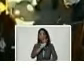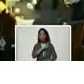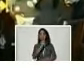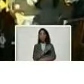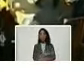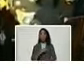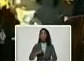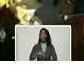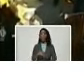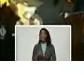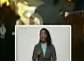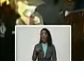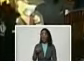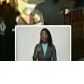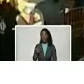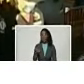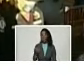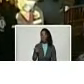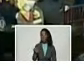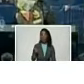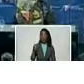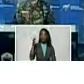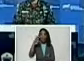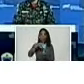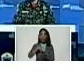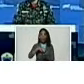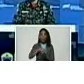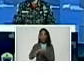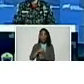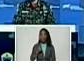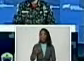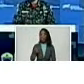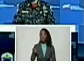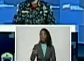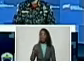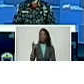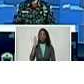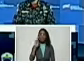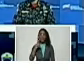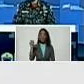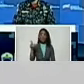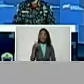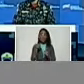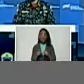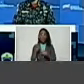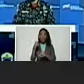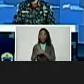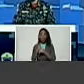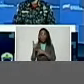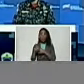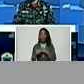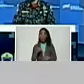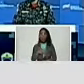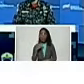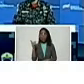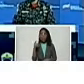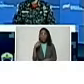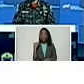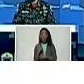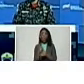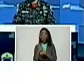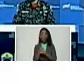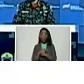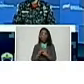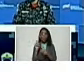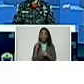puede chantajear a la sociedad y al Estado. Y si se creen Pablo Escobar Gaviria, es muy probable que terminen como